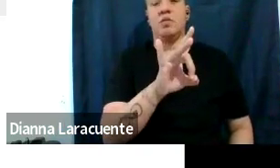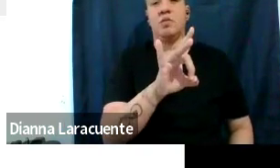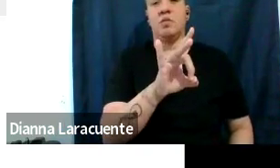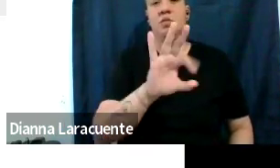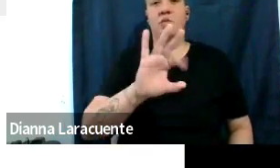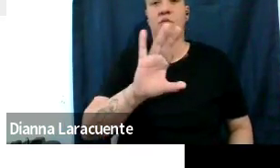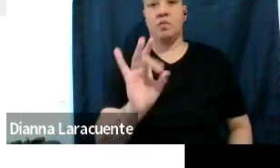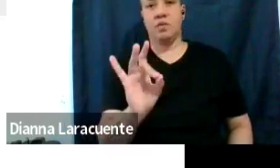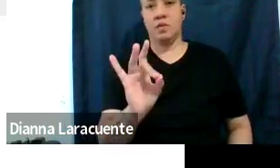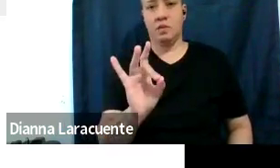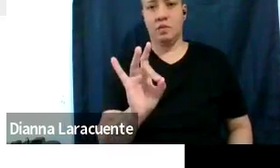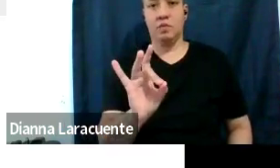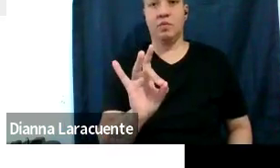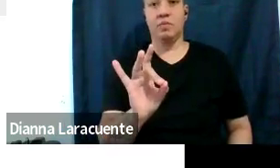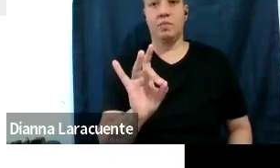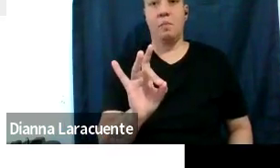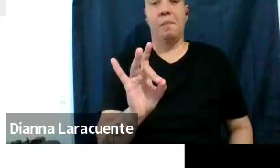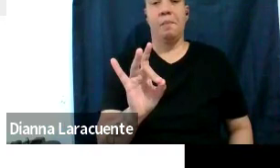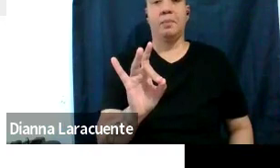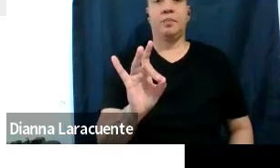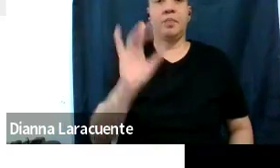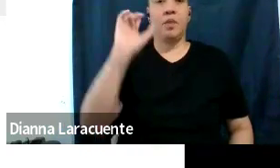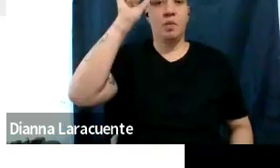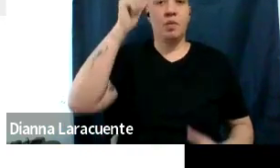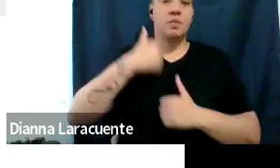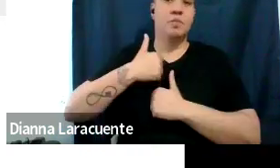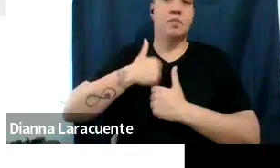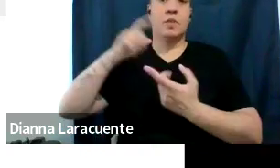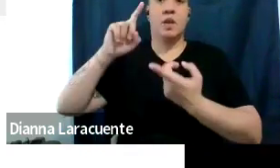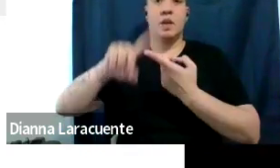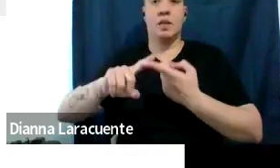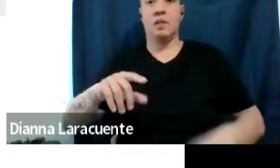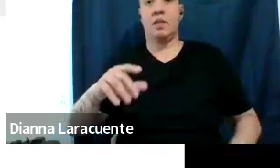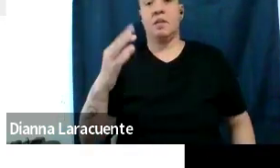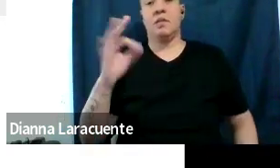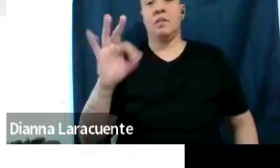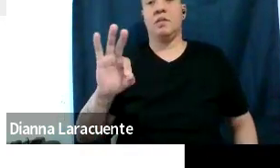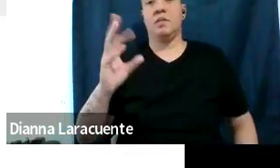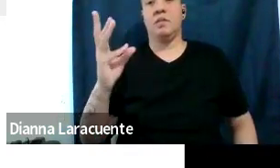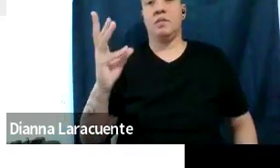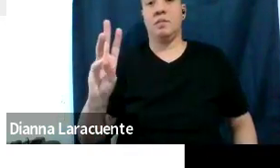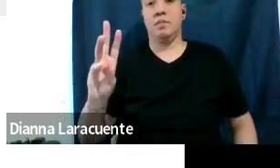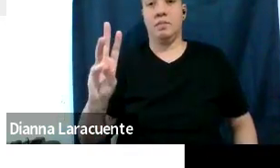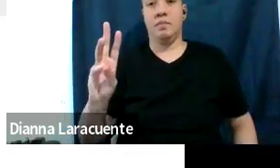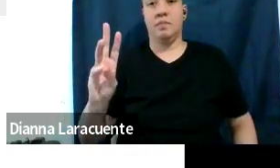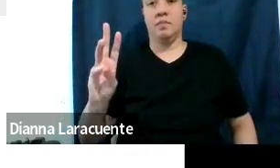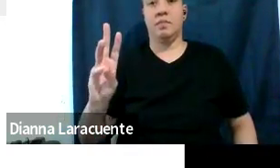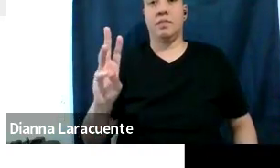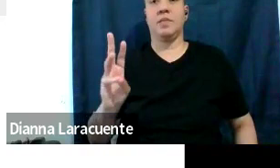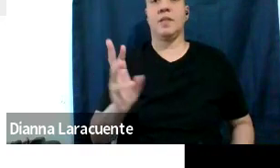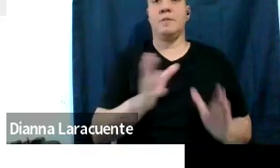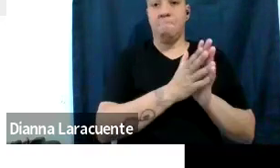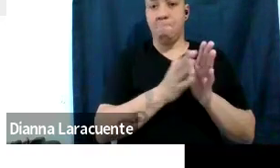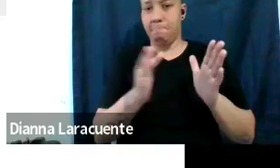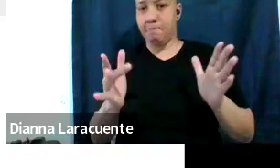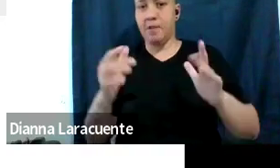1898, que ponen el gobierno militar, hasta el 1916, él va a estar en lucha